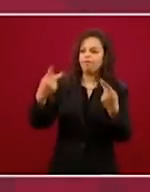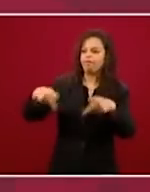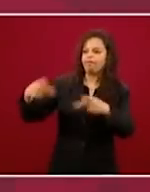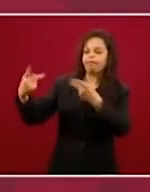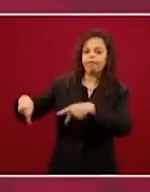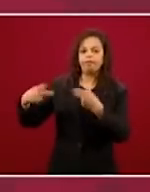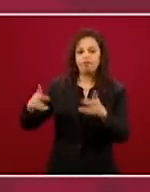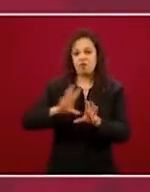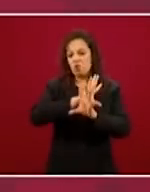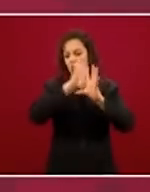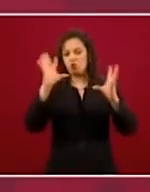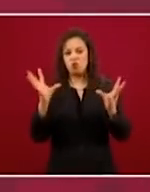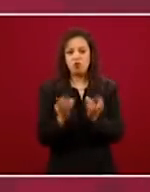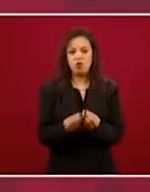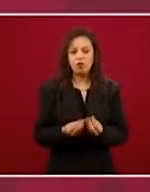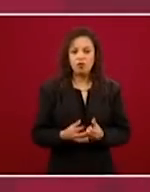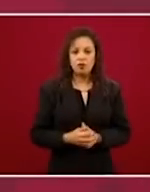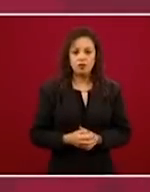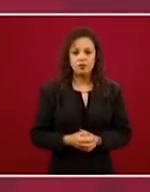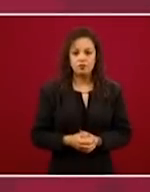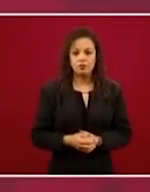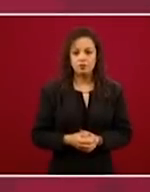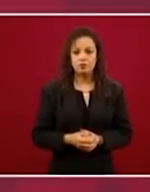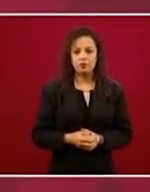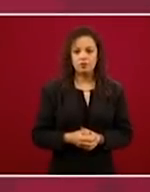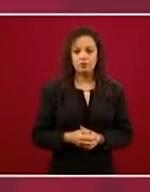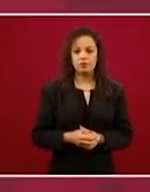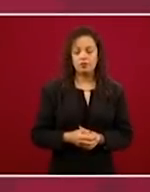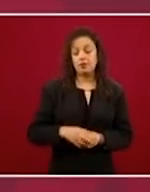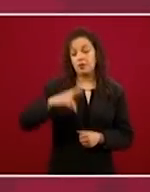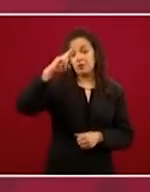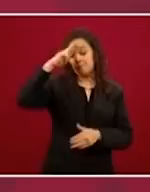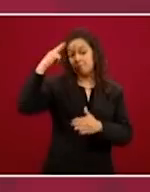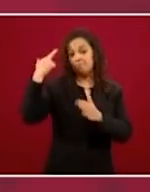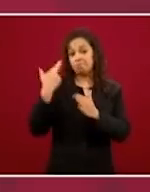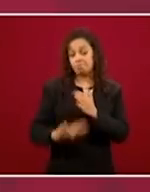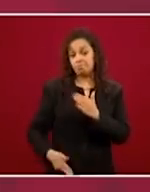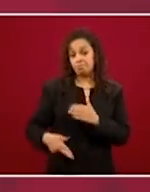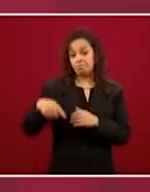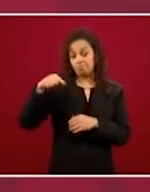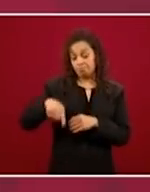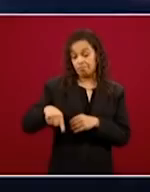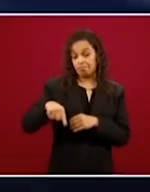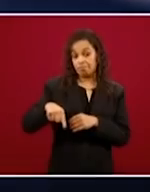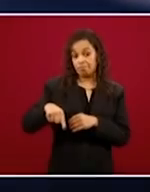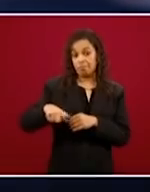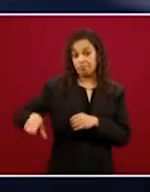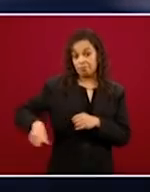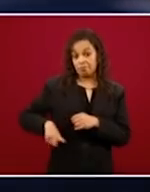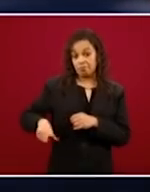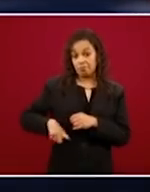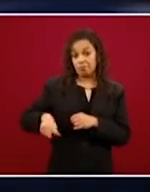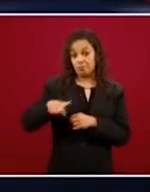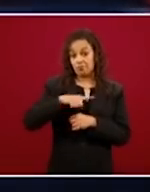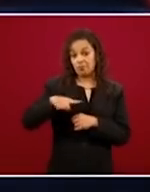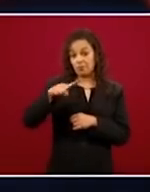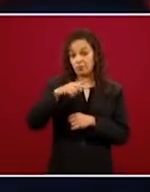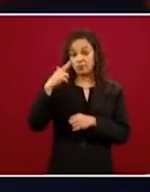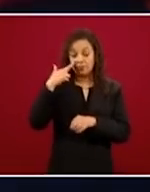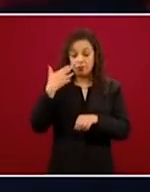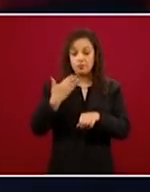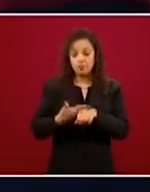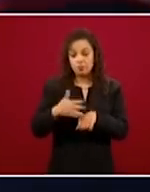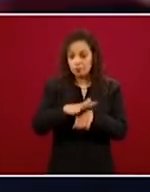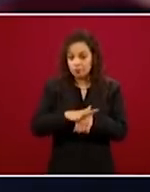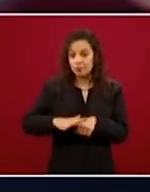d que el estado incumpliera con su responsabilidad social se daban gustos rechazando